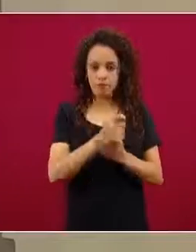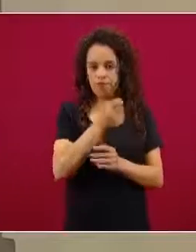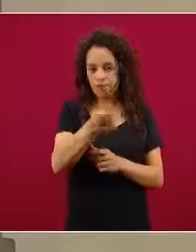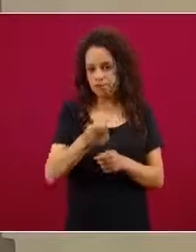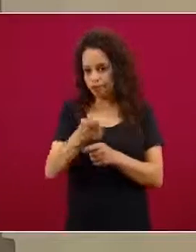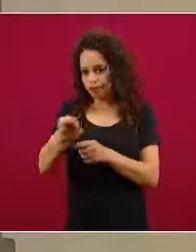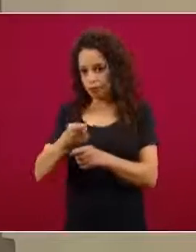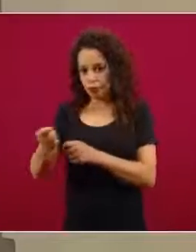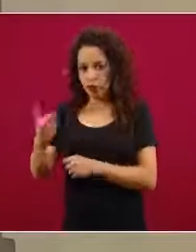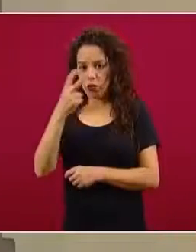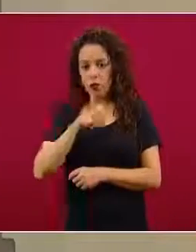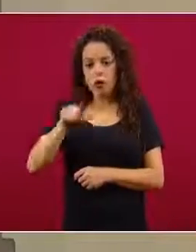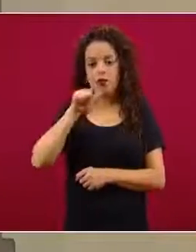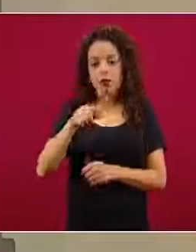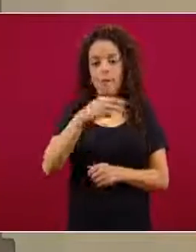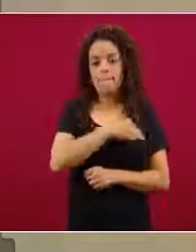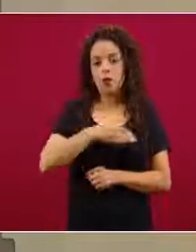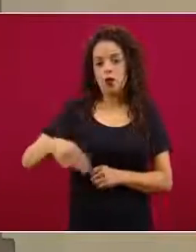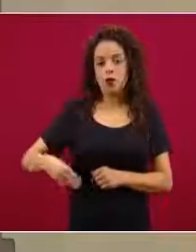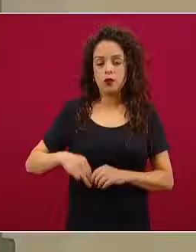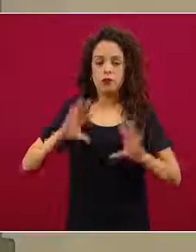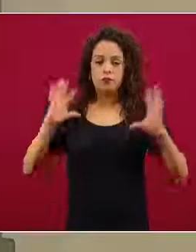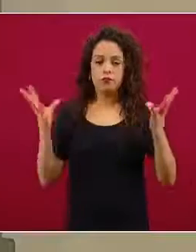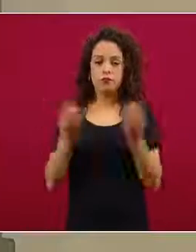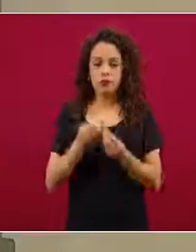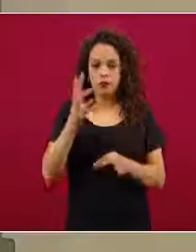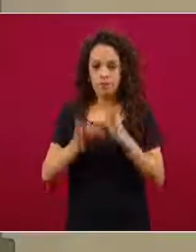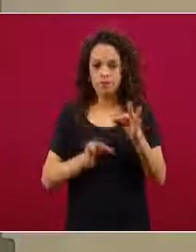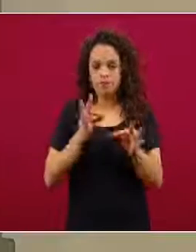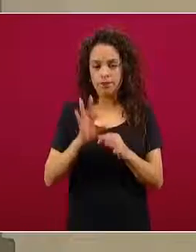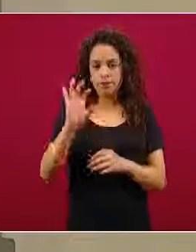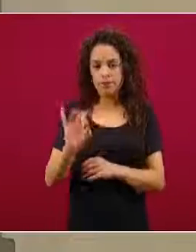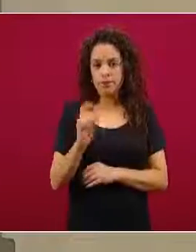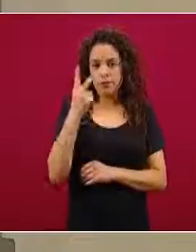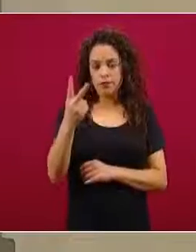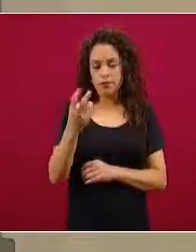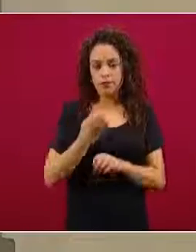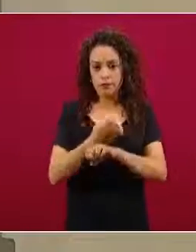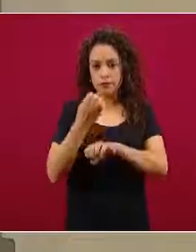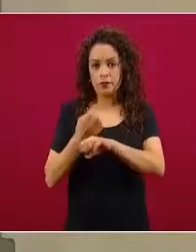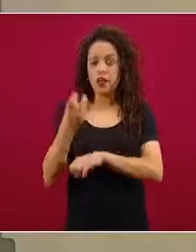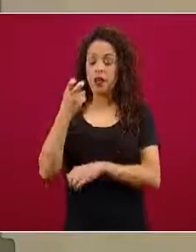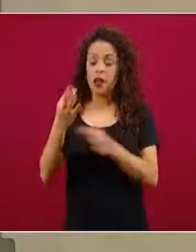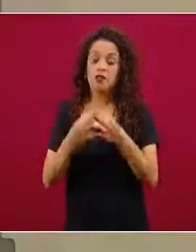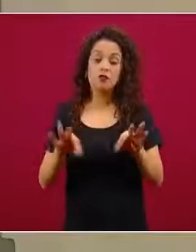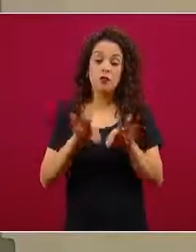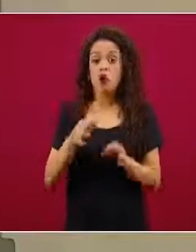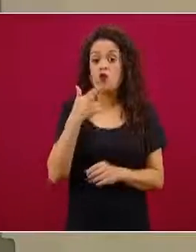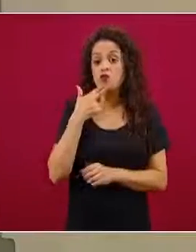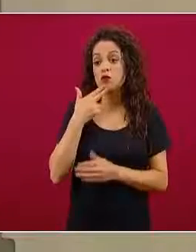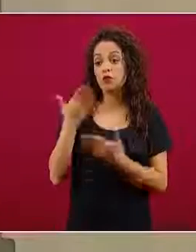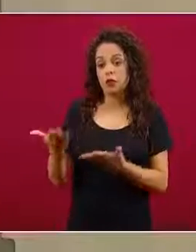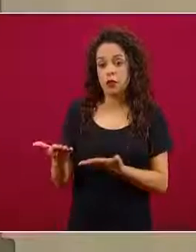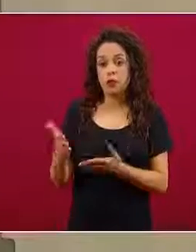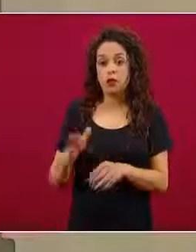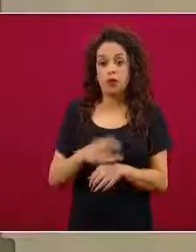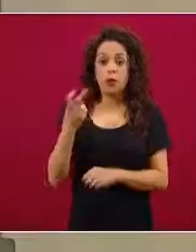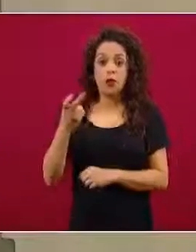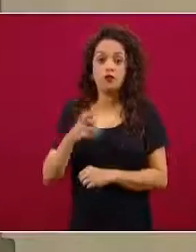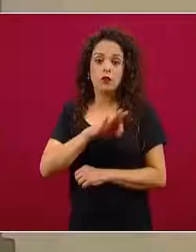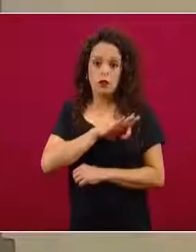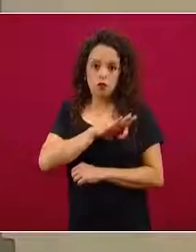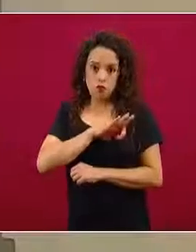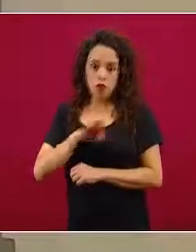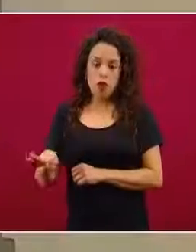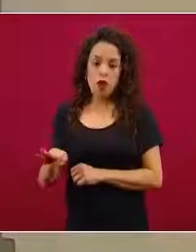1,217 municipios, cubriendo los 32 estados. Entonces, es muy importante utilizar esta red porque de esta manera llegamos a